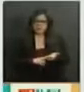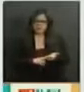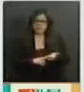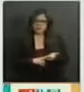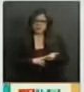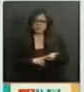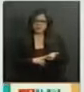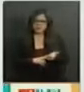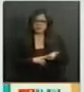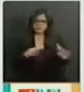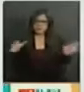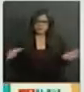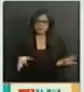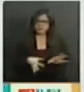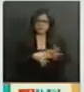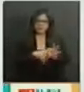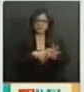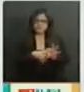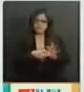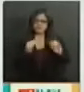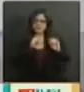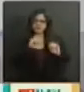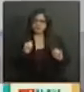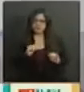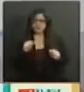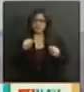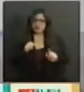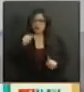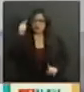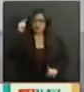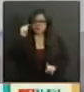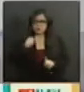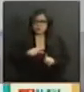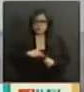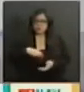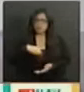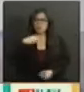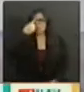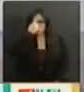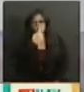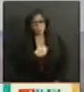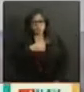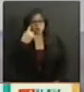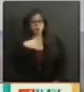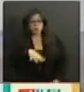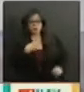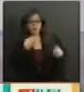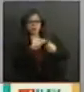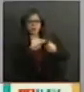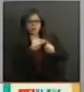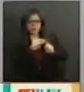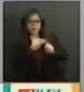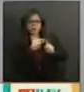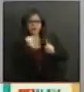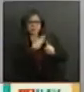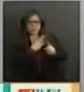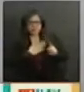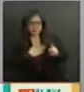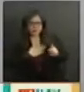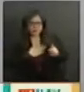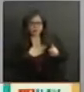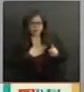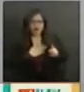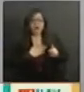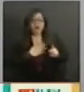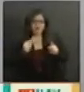con la forma de hacia dónde está dirigido este museo. Dije. La única palabra que se me ocurre rápidamente es